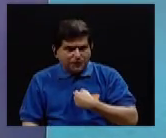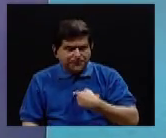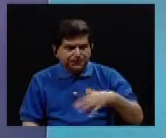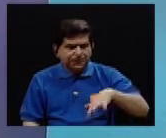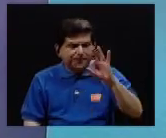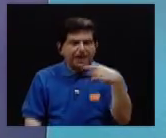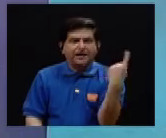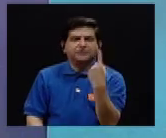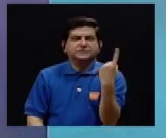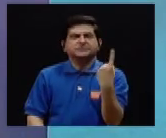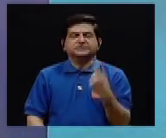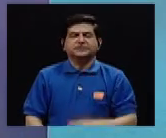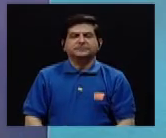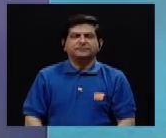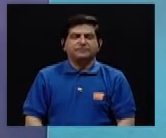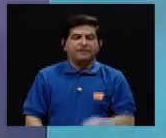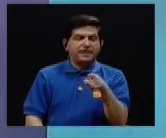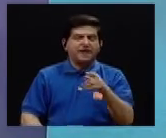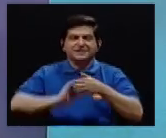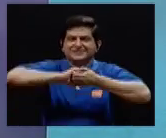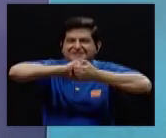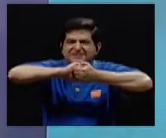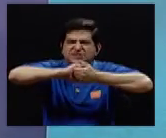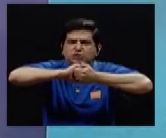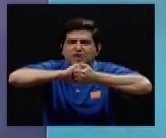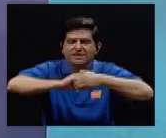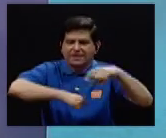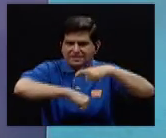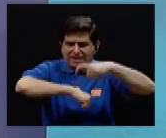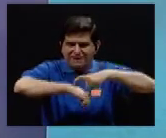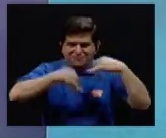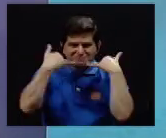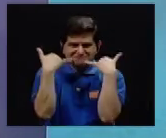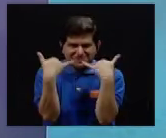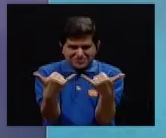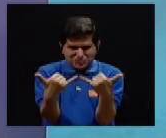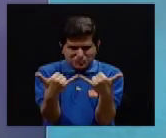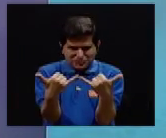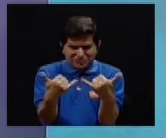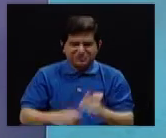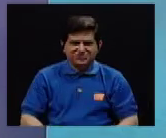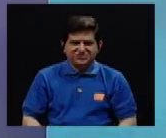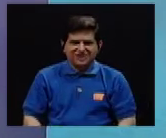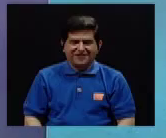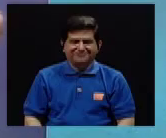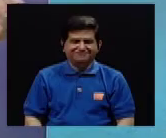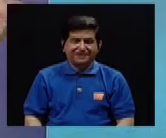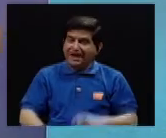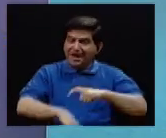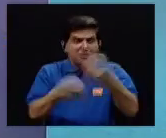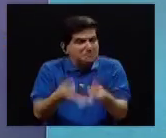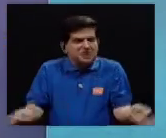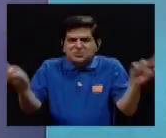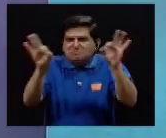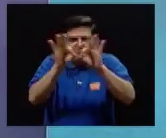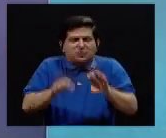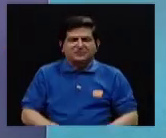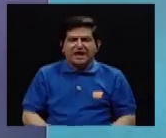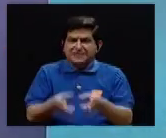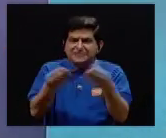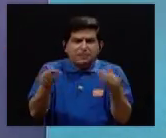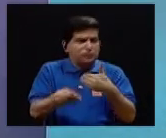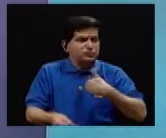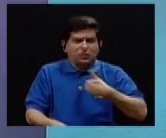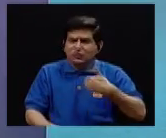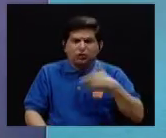he encontrado siempre que esa solidaridad a la hora ya de... A la hora de los balazos, es que tengo una producción